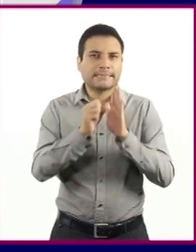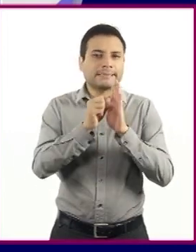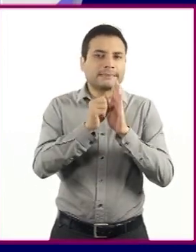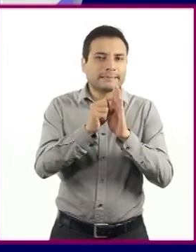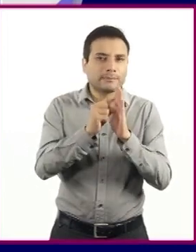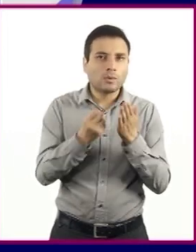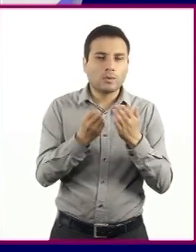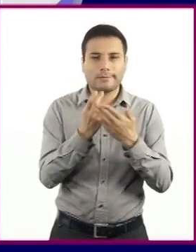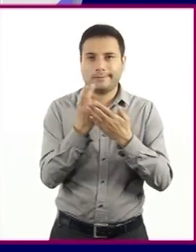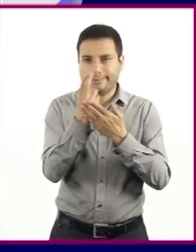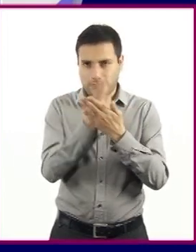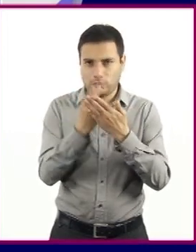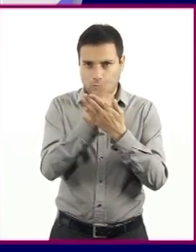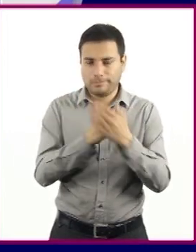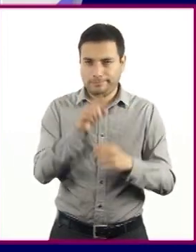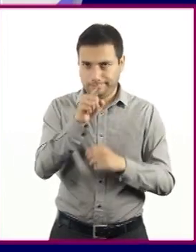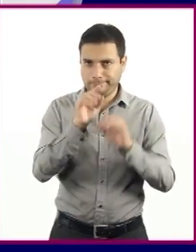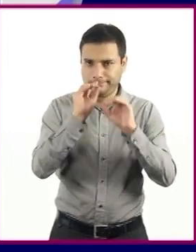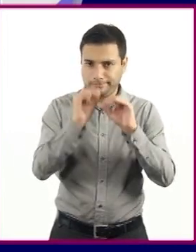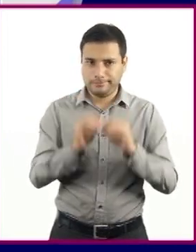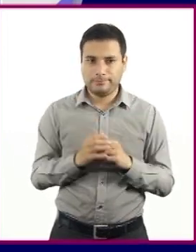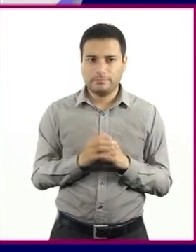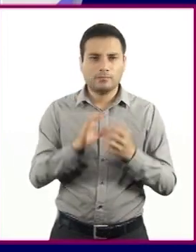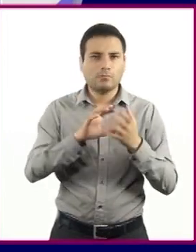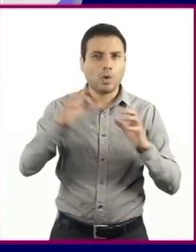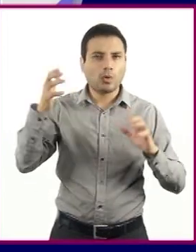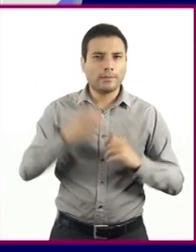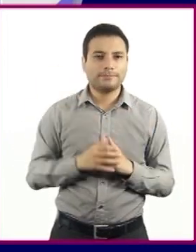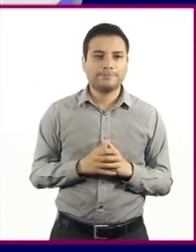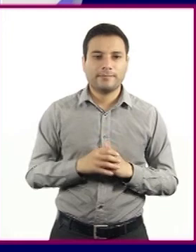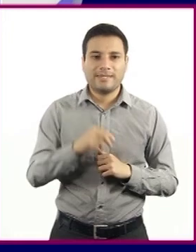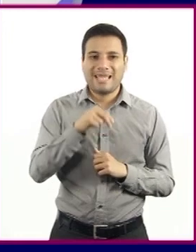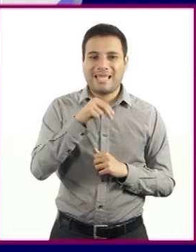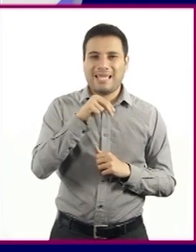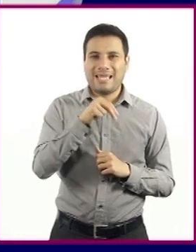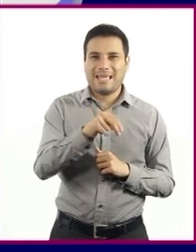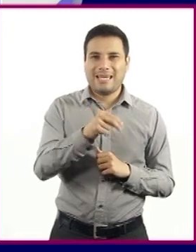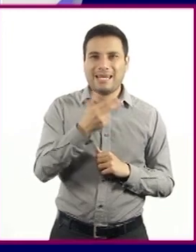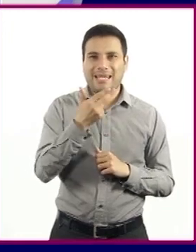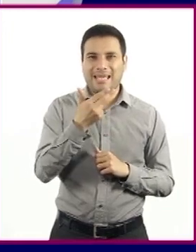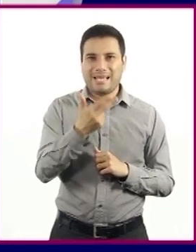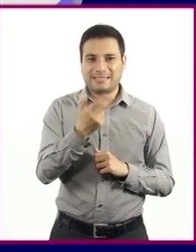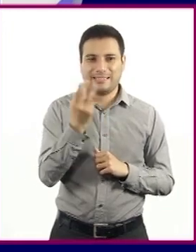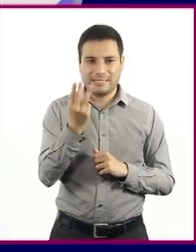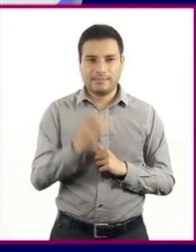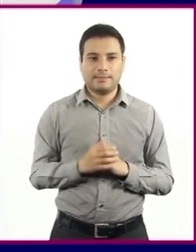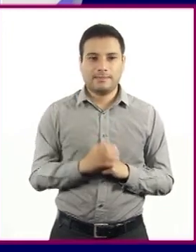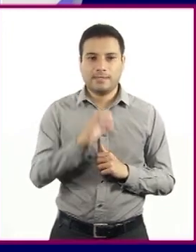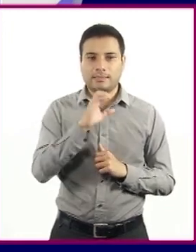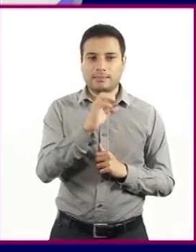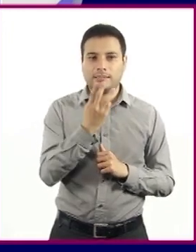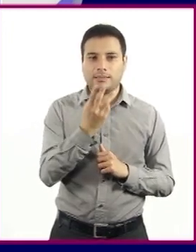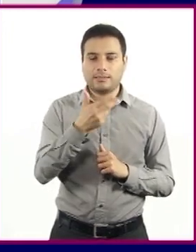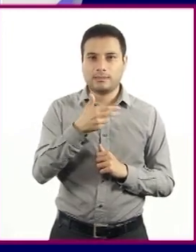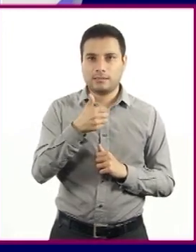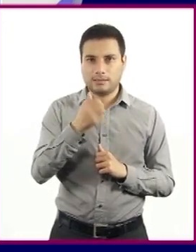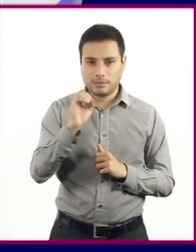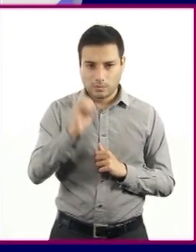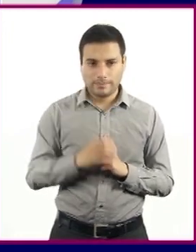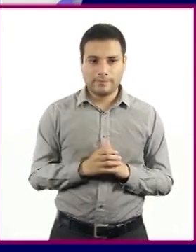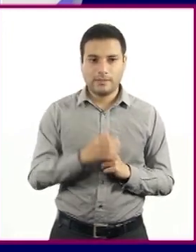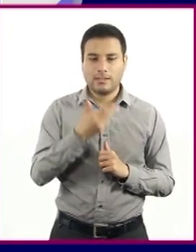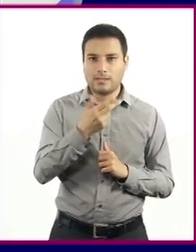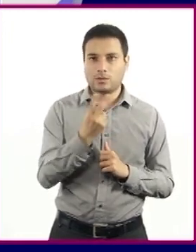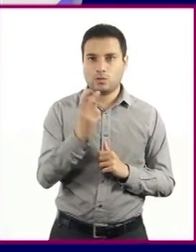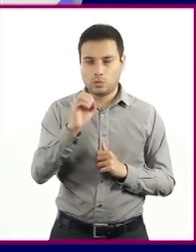de Lewis. Las moléculas son amoníaco, acetona y agua. Si tienen alguna